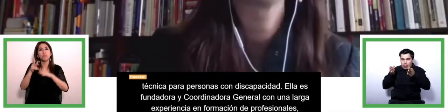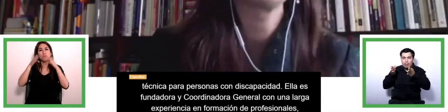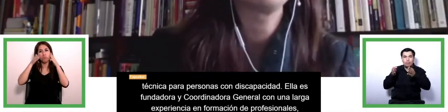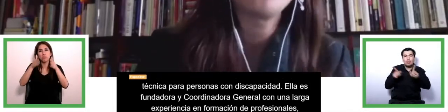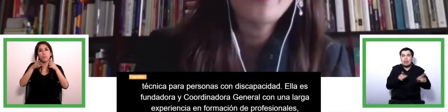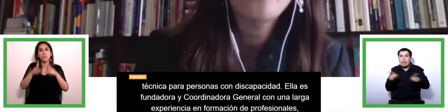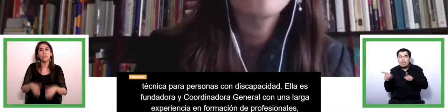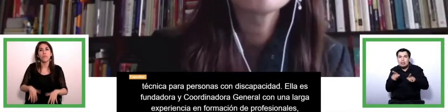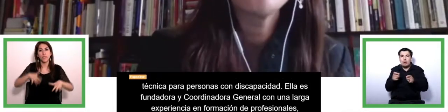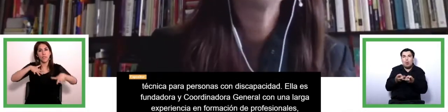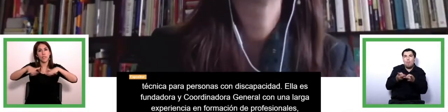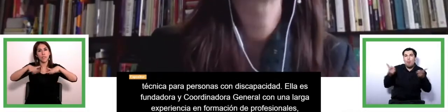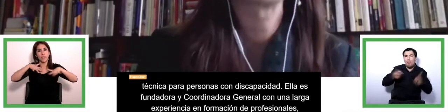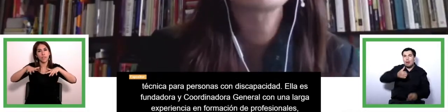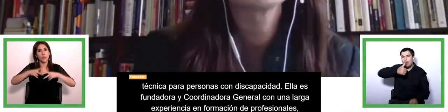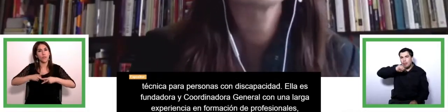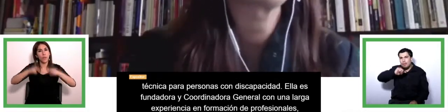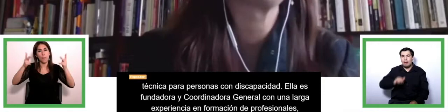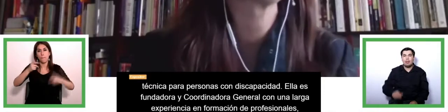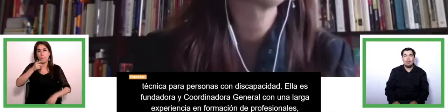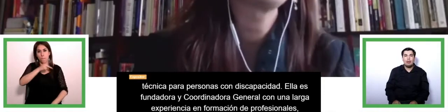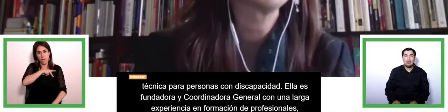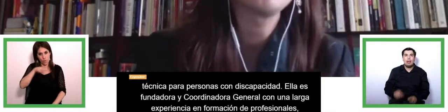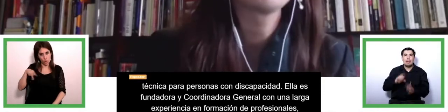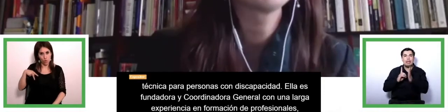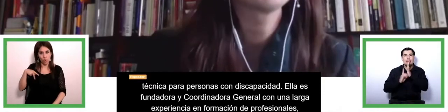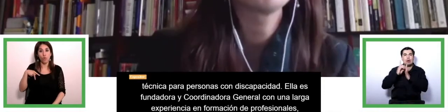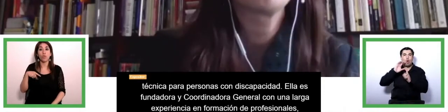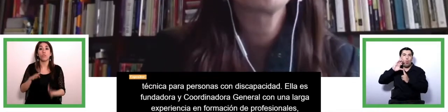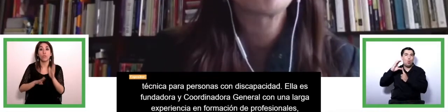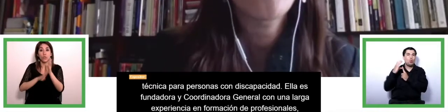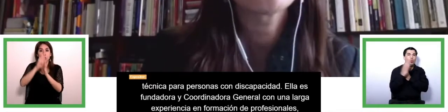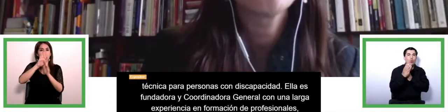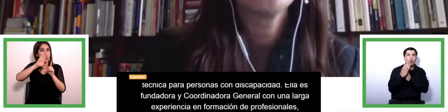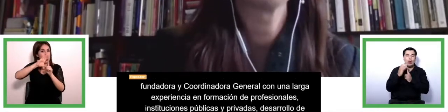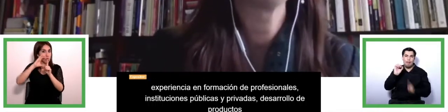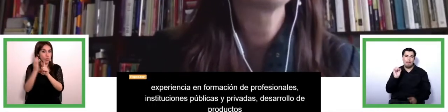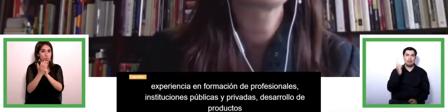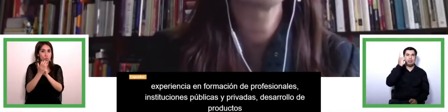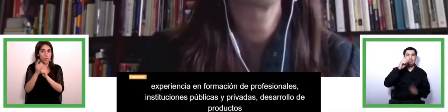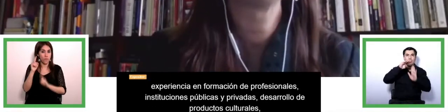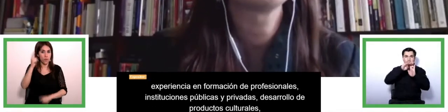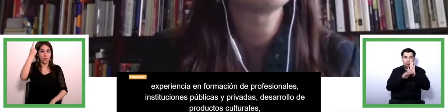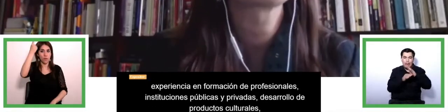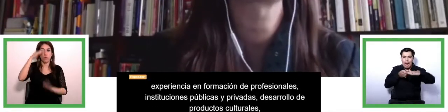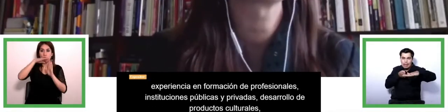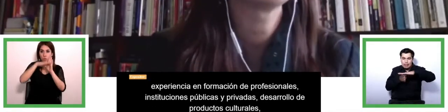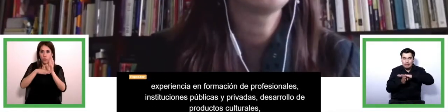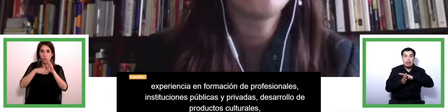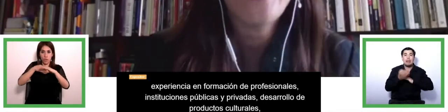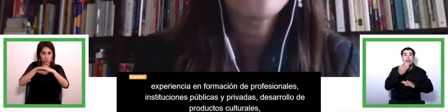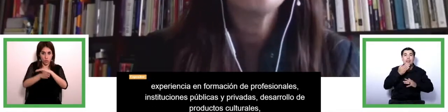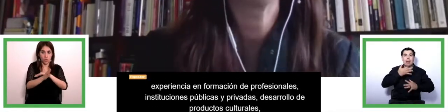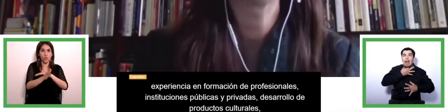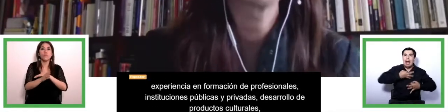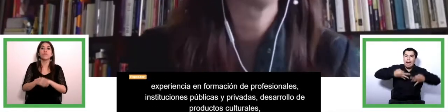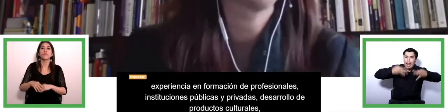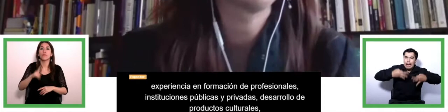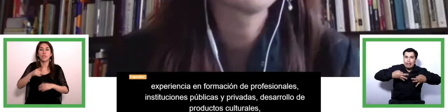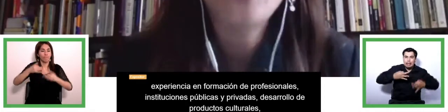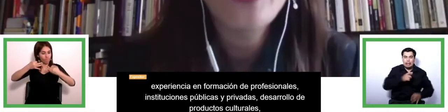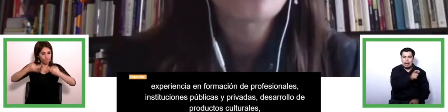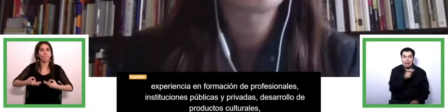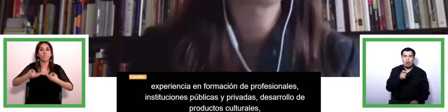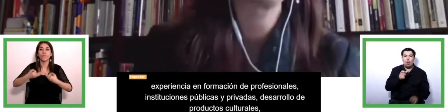instituciones públicas y privadas, desarrollo de productos educativos y culturales, teniendo como principios la accesibilidad y